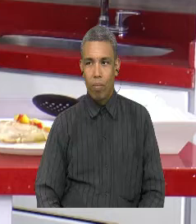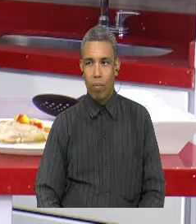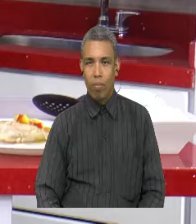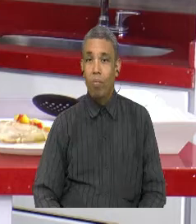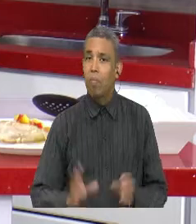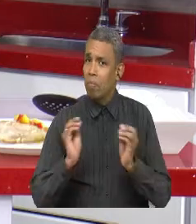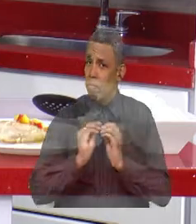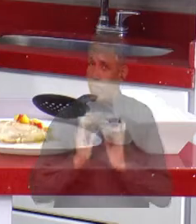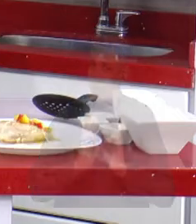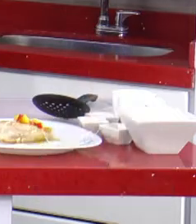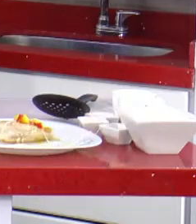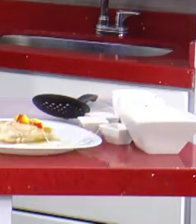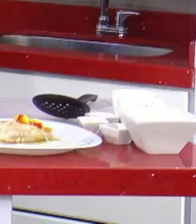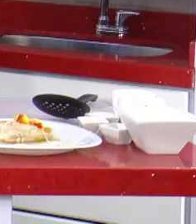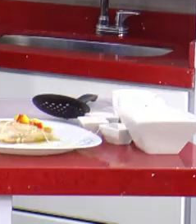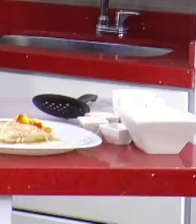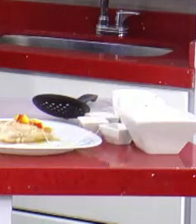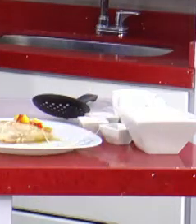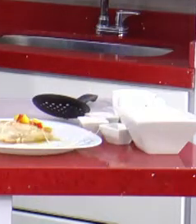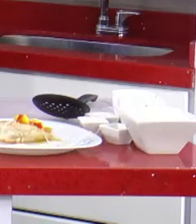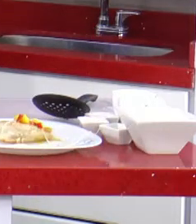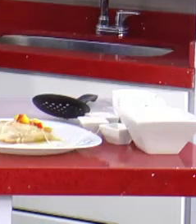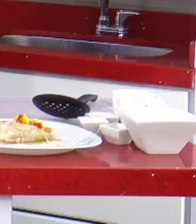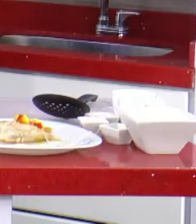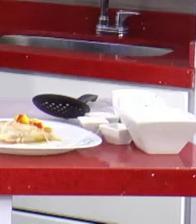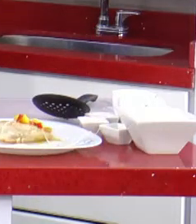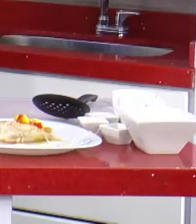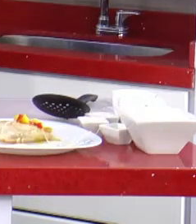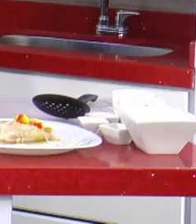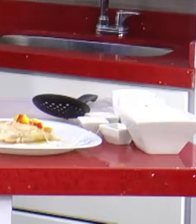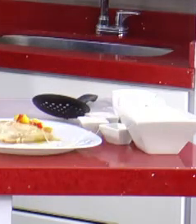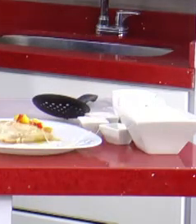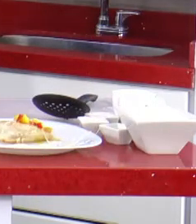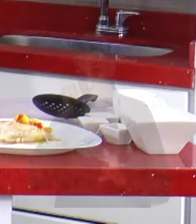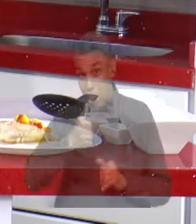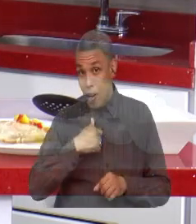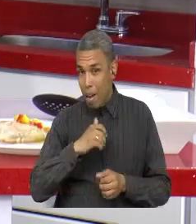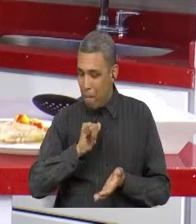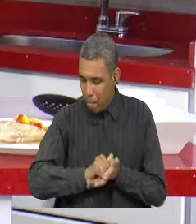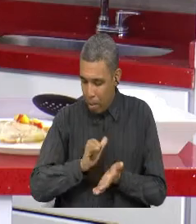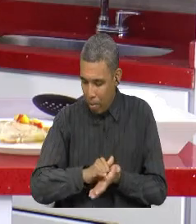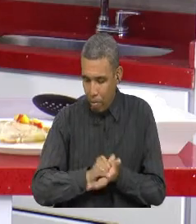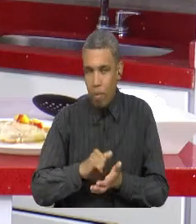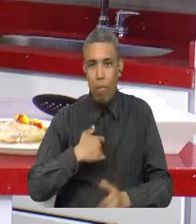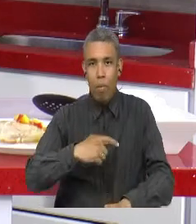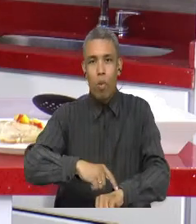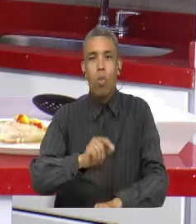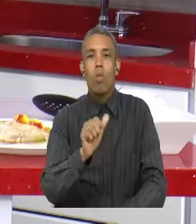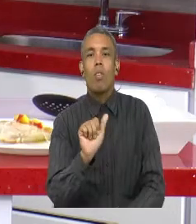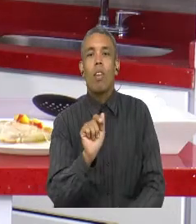ensamblada nuestra receta, voy abrazando por aquí a Sergio porque nosotros ya nos vamos. Recuerden que mañana tenemos una cita nuevamente por Enlace